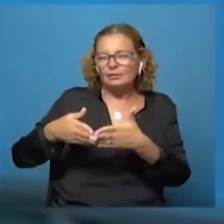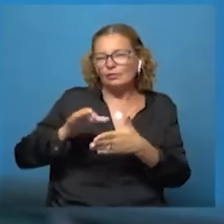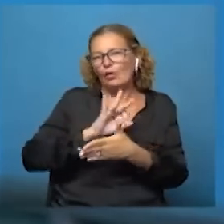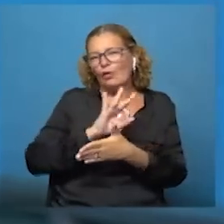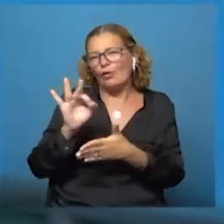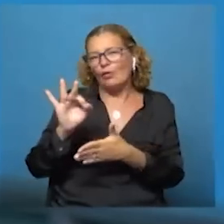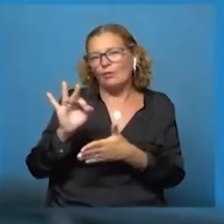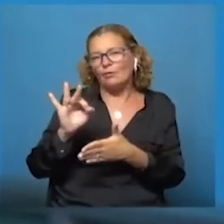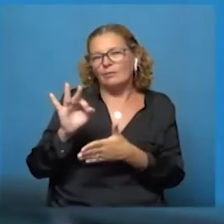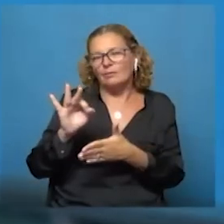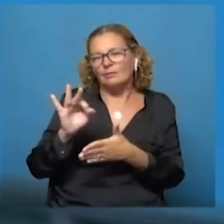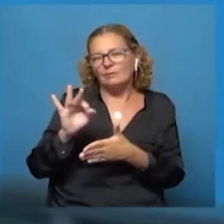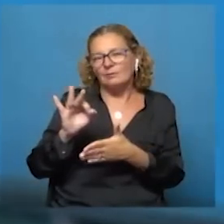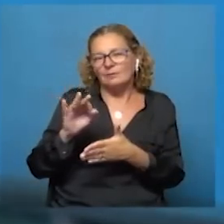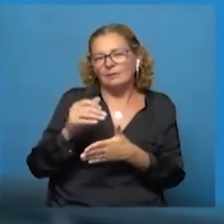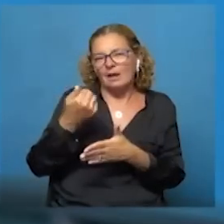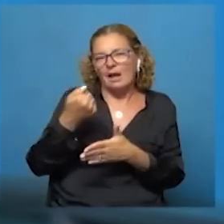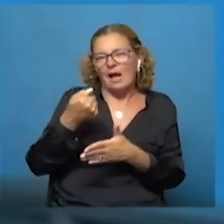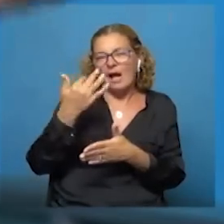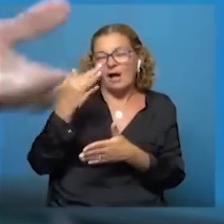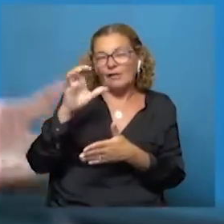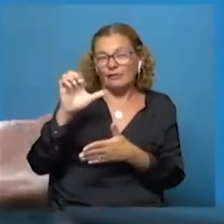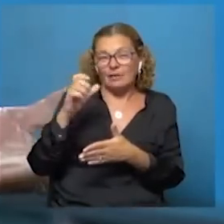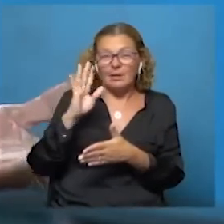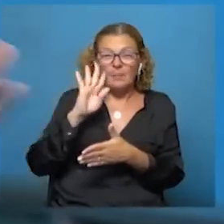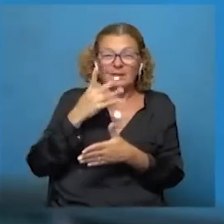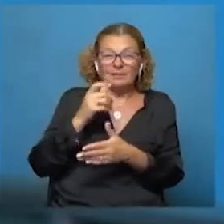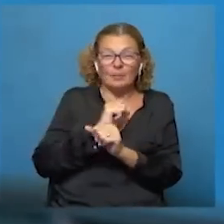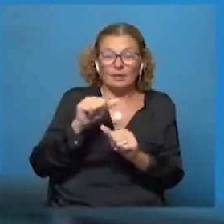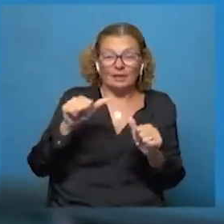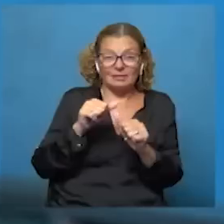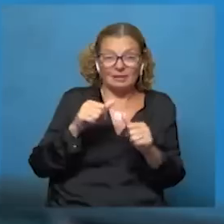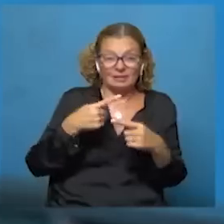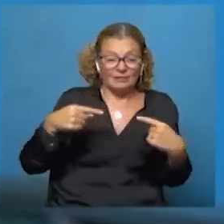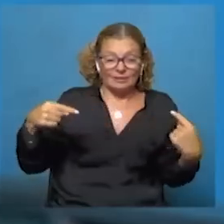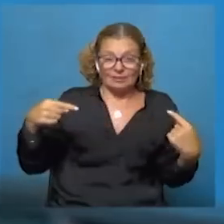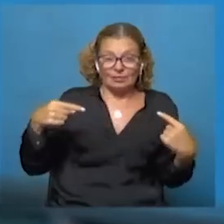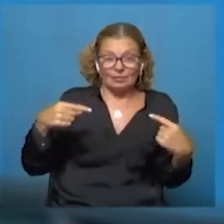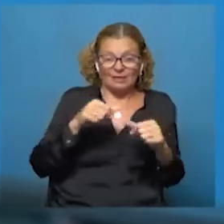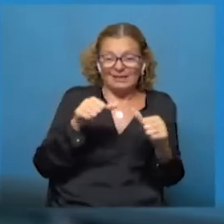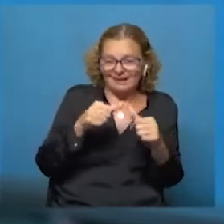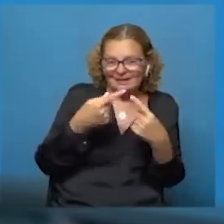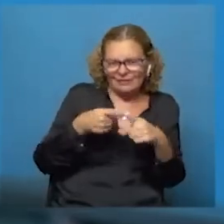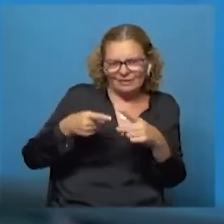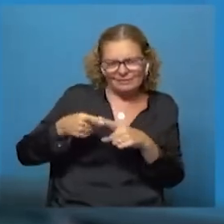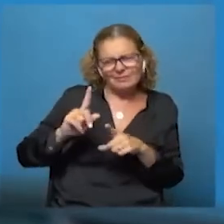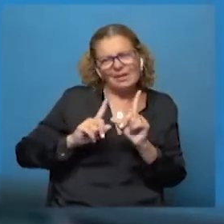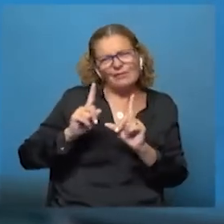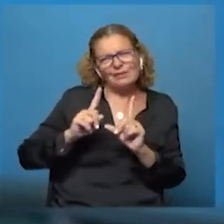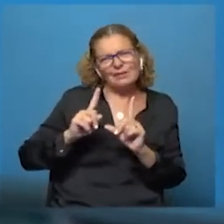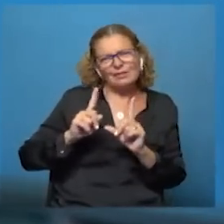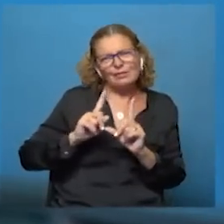yo que sé en afe parece que se puede hacer todo y que tiene la capacidad de gestionar de hacer y a veces no